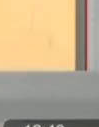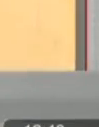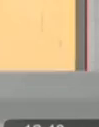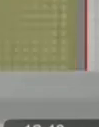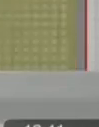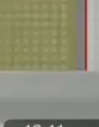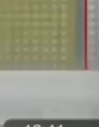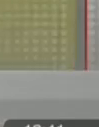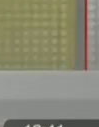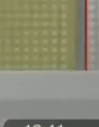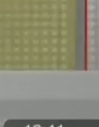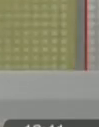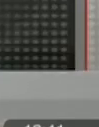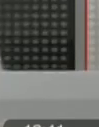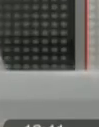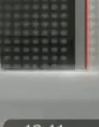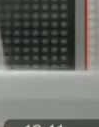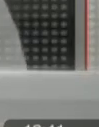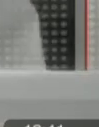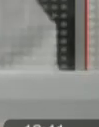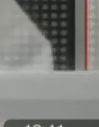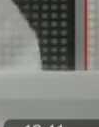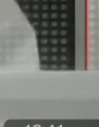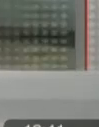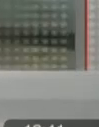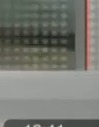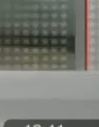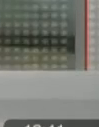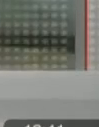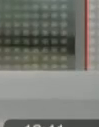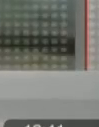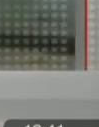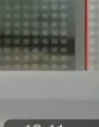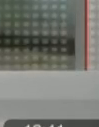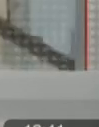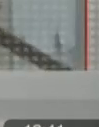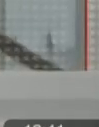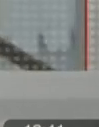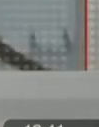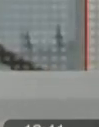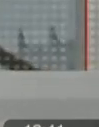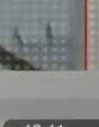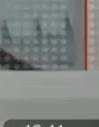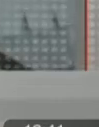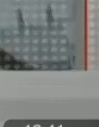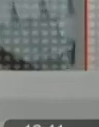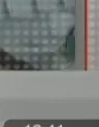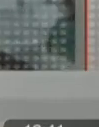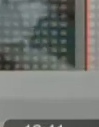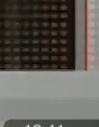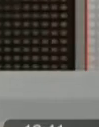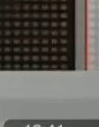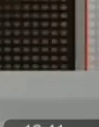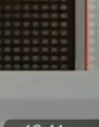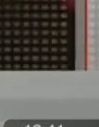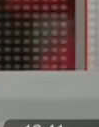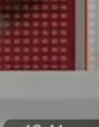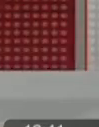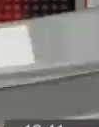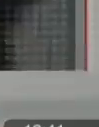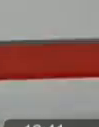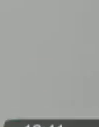Atención irregular en hospitales públicos. Pese a la suspensión del paro médico, pacientes se quejaron por la falta de algunos